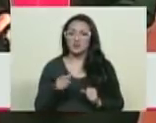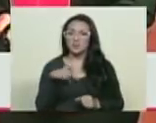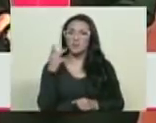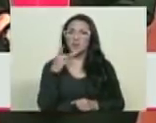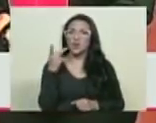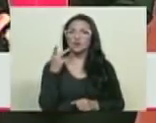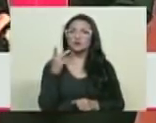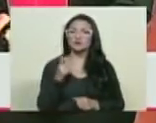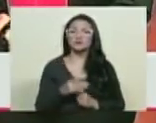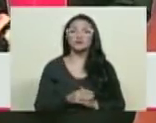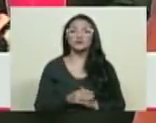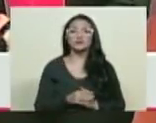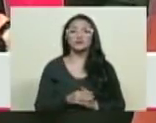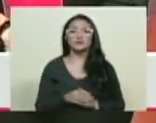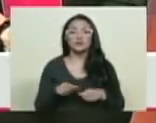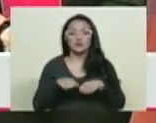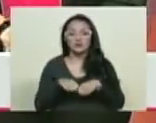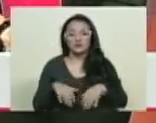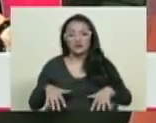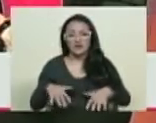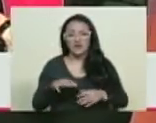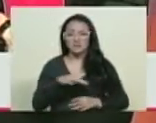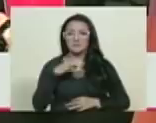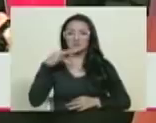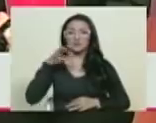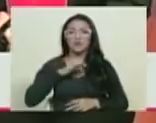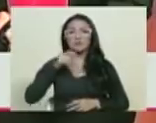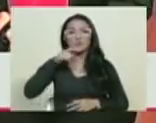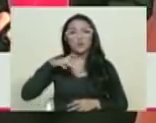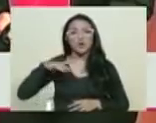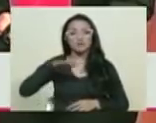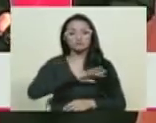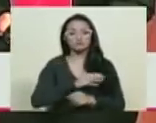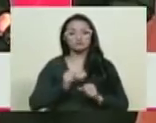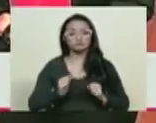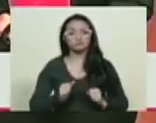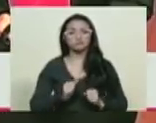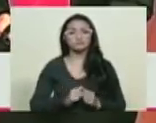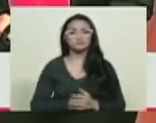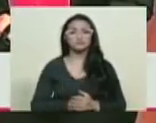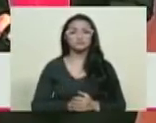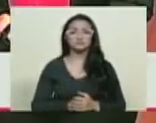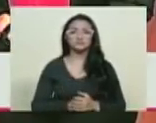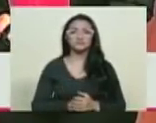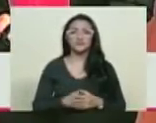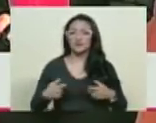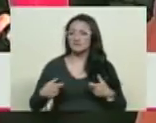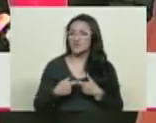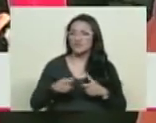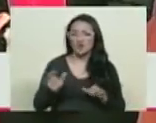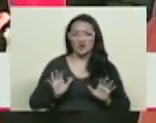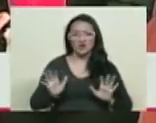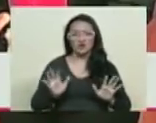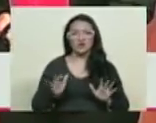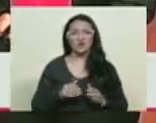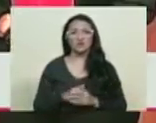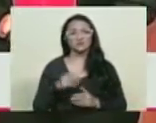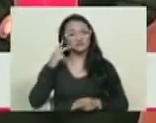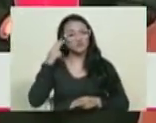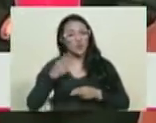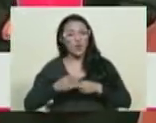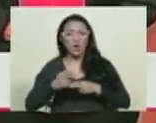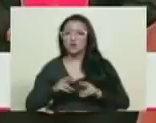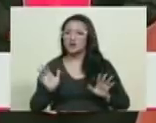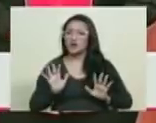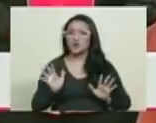la estructura espiritual de nuestro pueblo se ha fortalecido y no vale guerra económica no vale la guerra psicológica